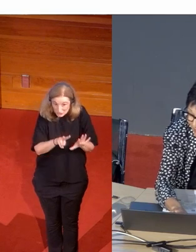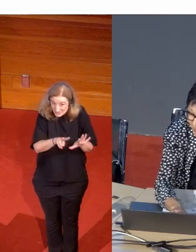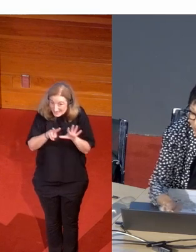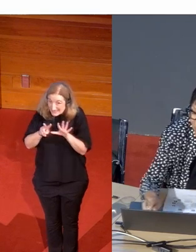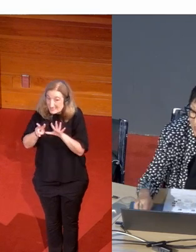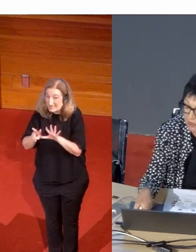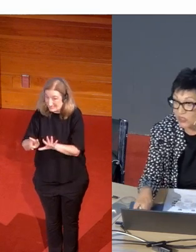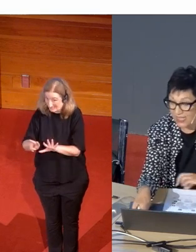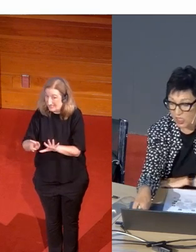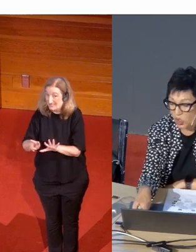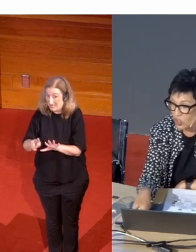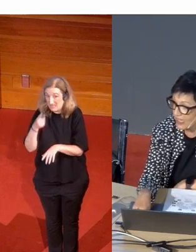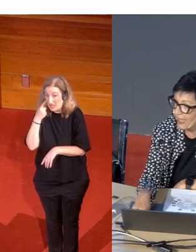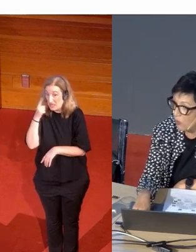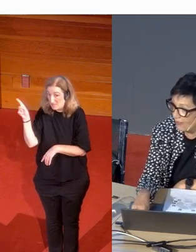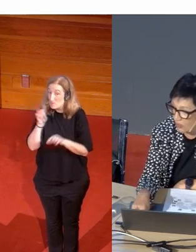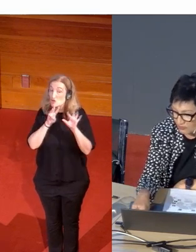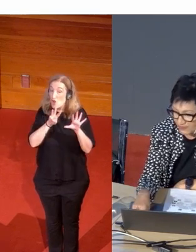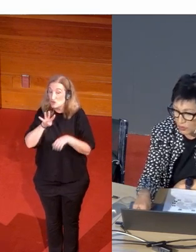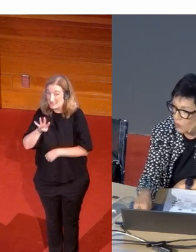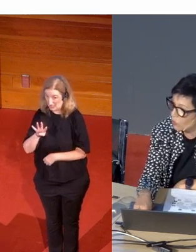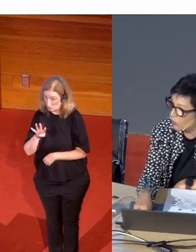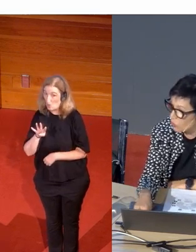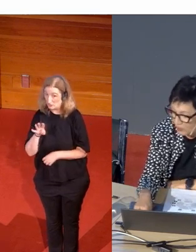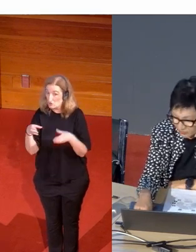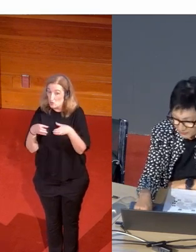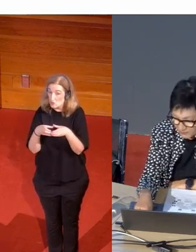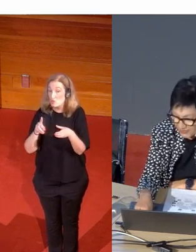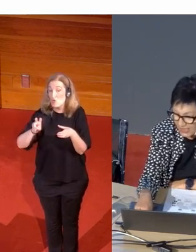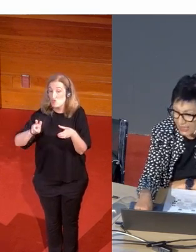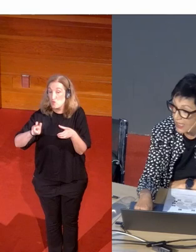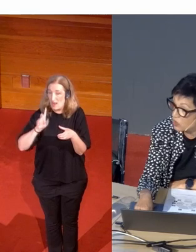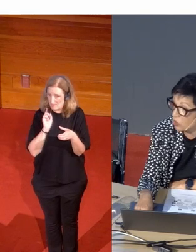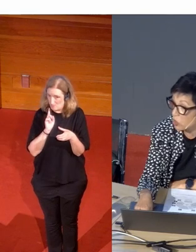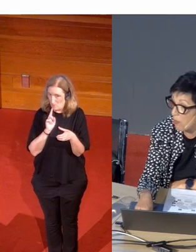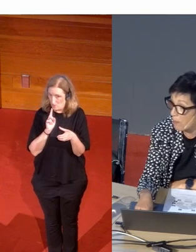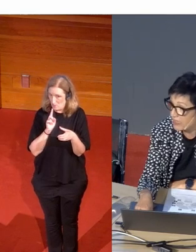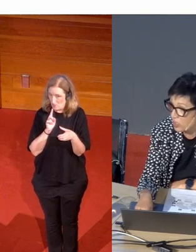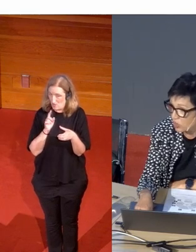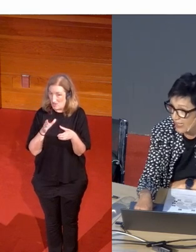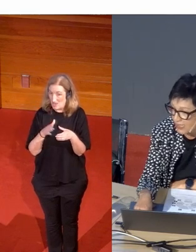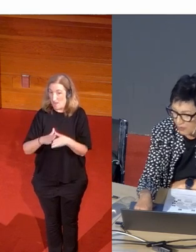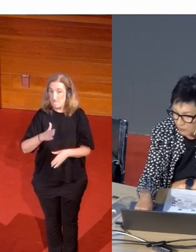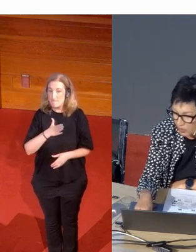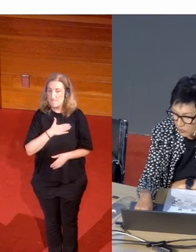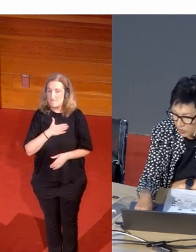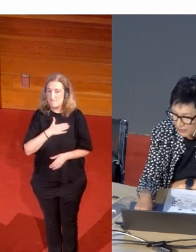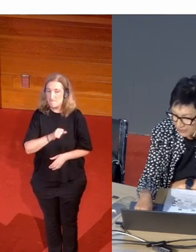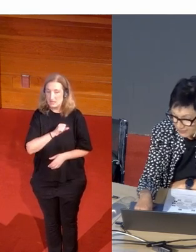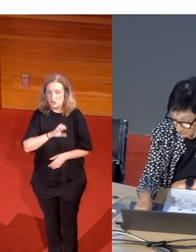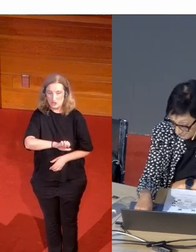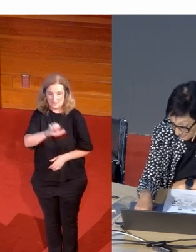77 y vemos aquí 84 esto es un grupo nuevo que son Los Patriotas